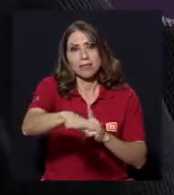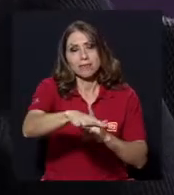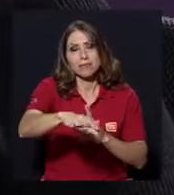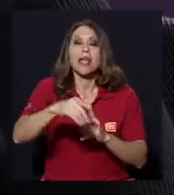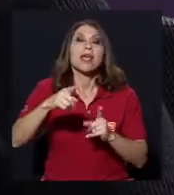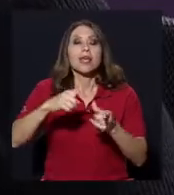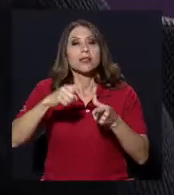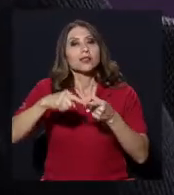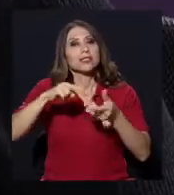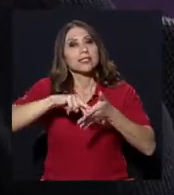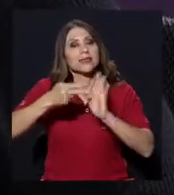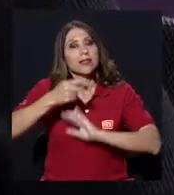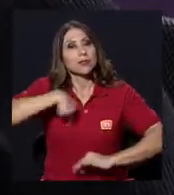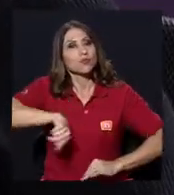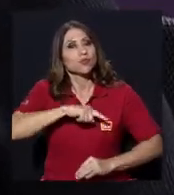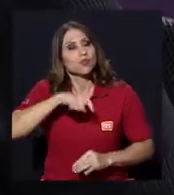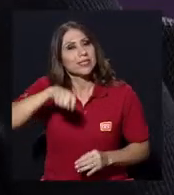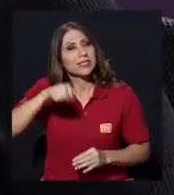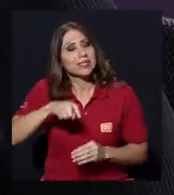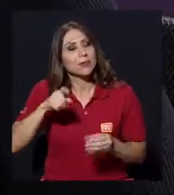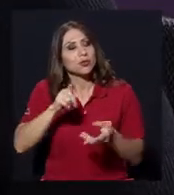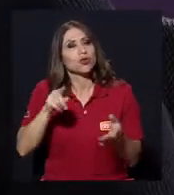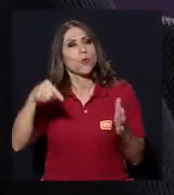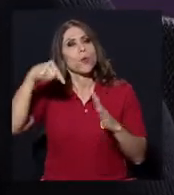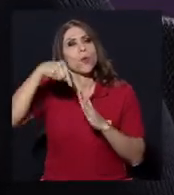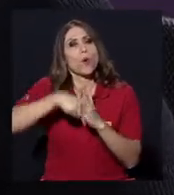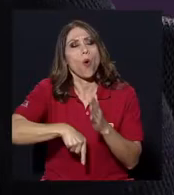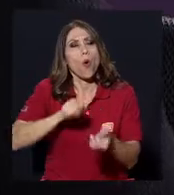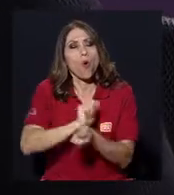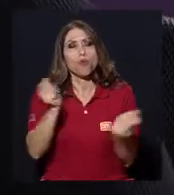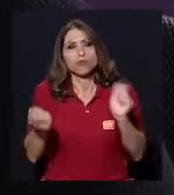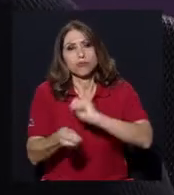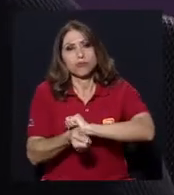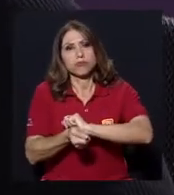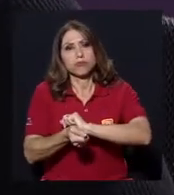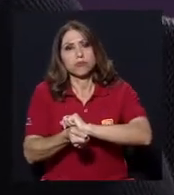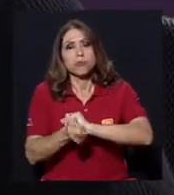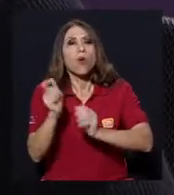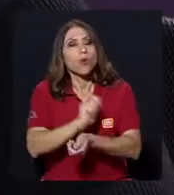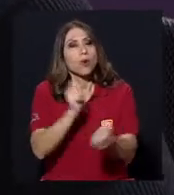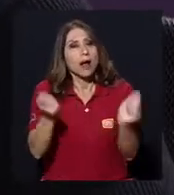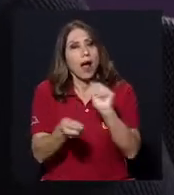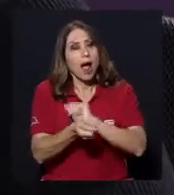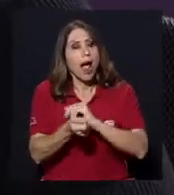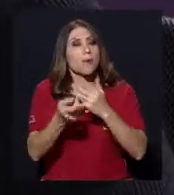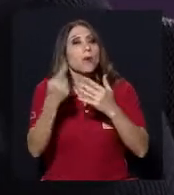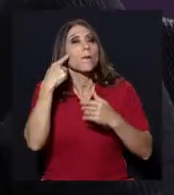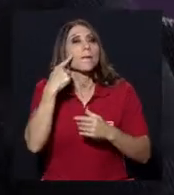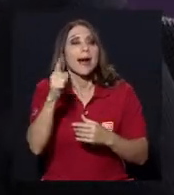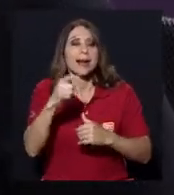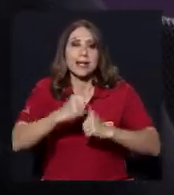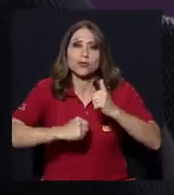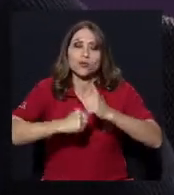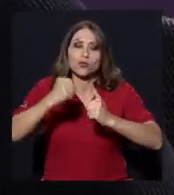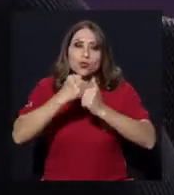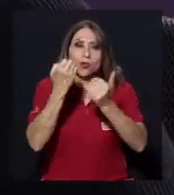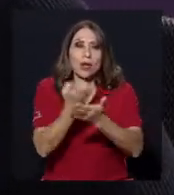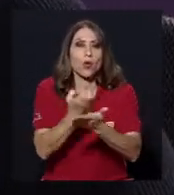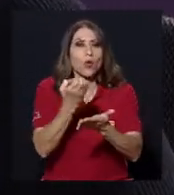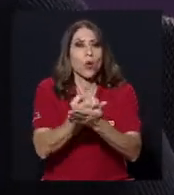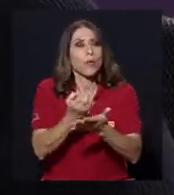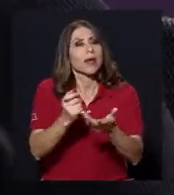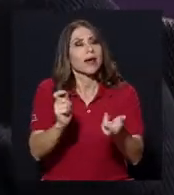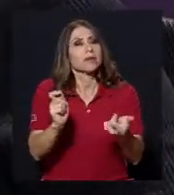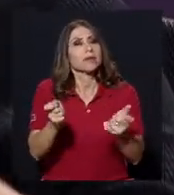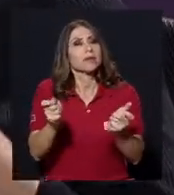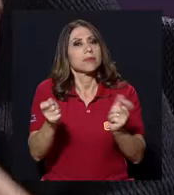cambio más profundo. Necesitábamos un cambio que transformara la estructura económica que nos deja a nosotras siempre en una posición